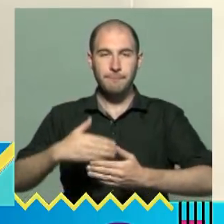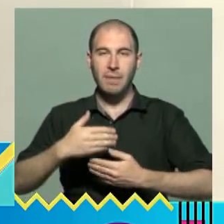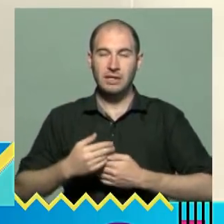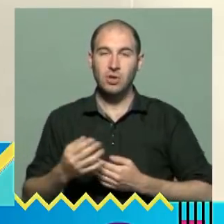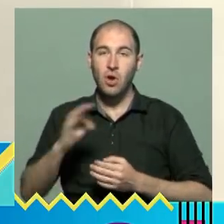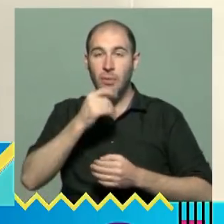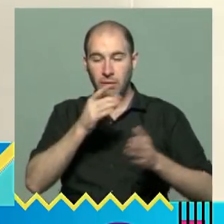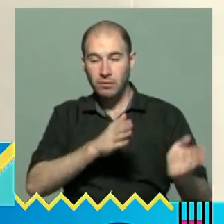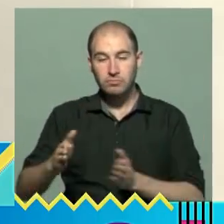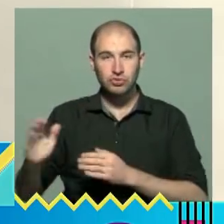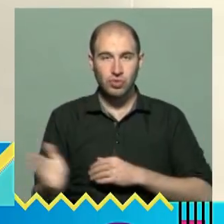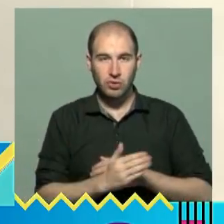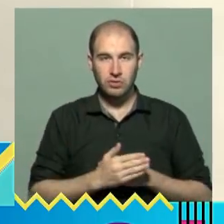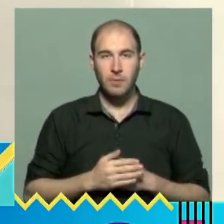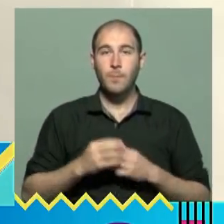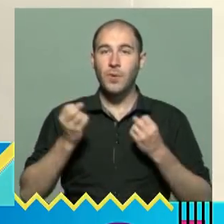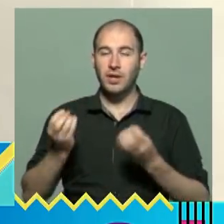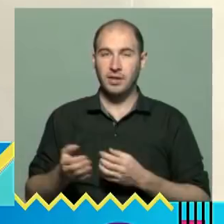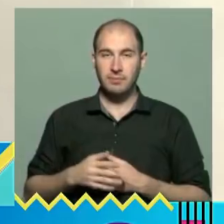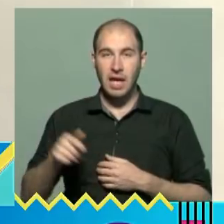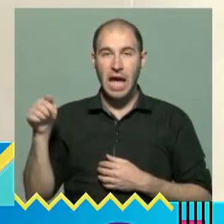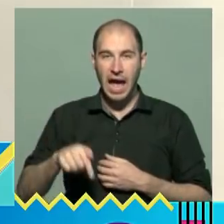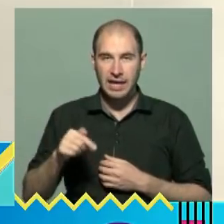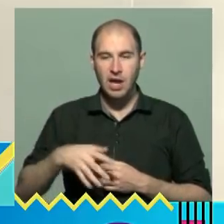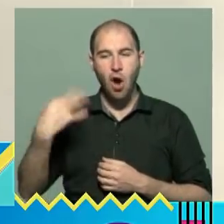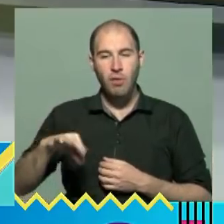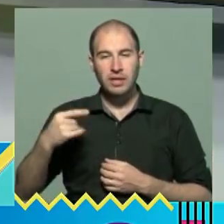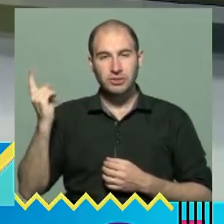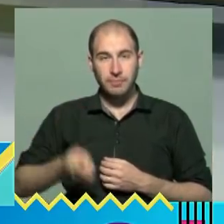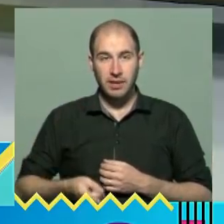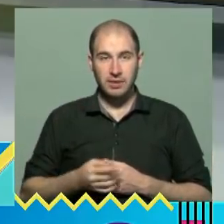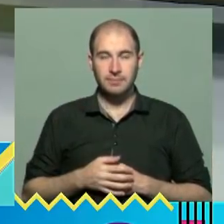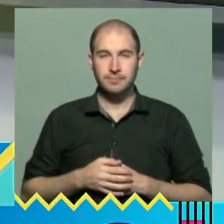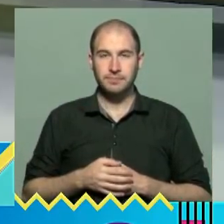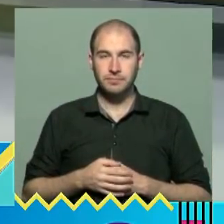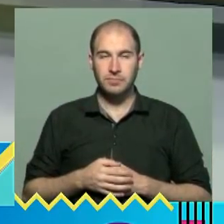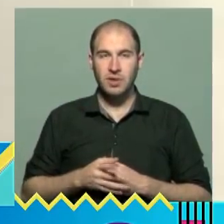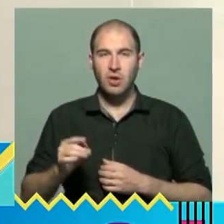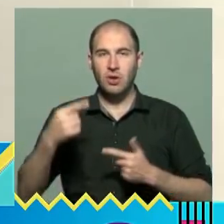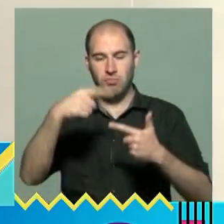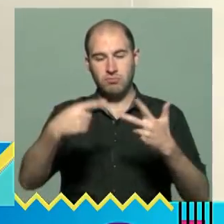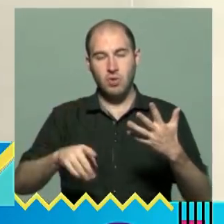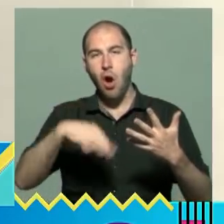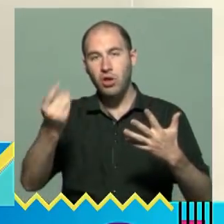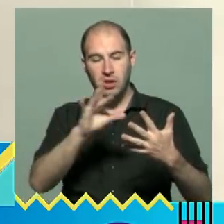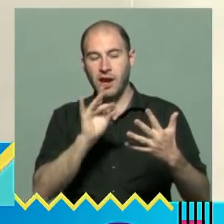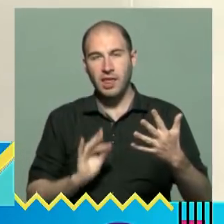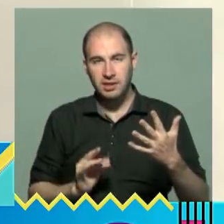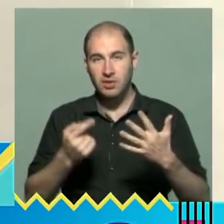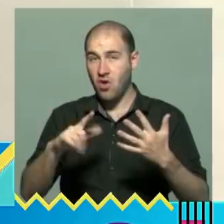obligada a pasar por todo eso, digamos, porque ahí es donde se la obliga justamente. O sea, no le das opciones, como decías